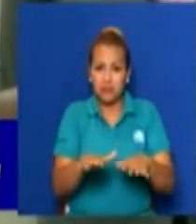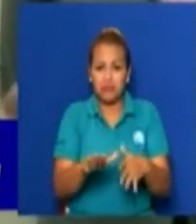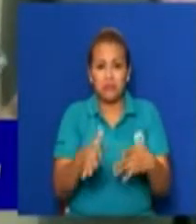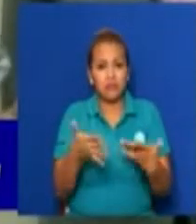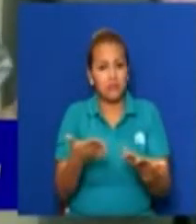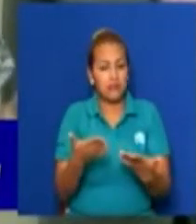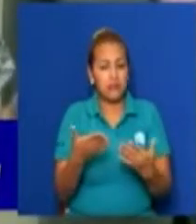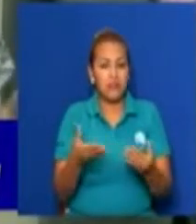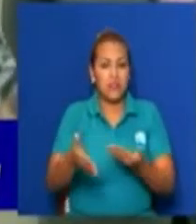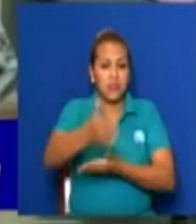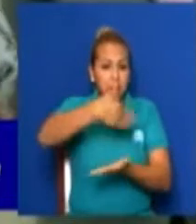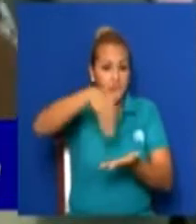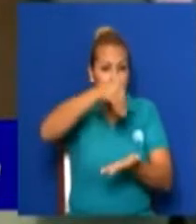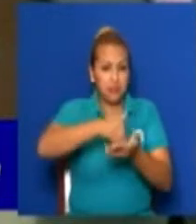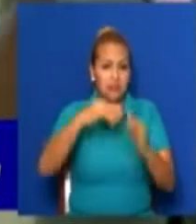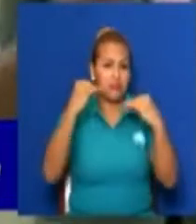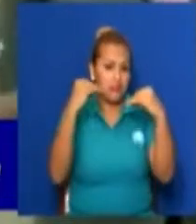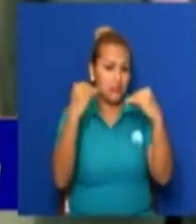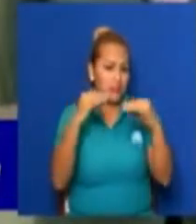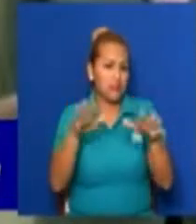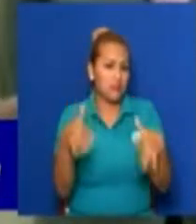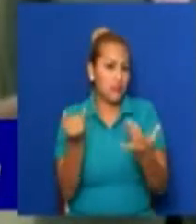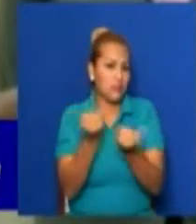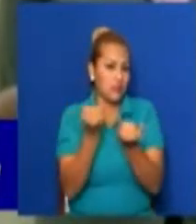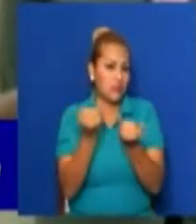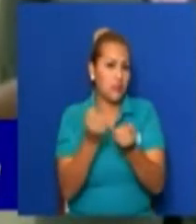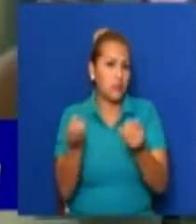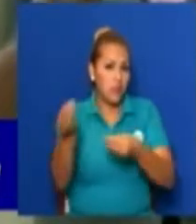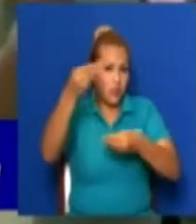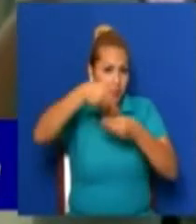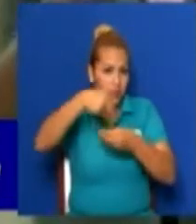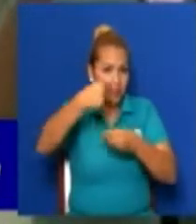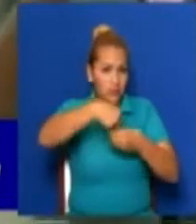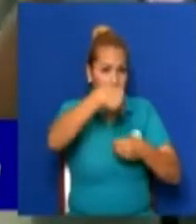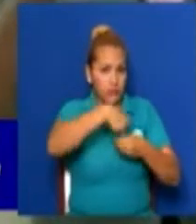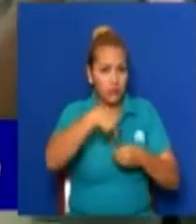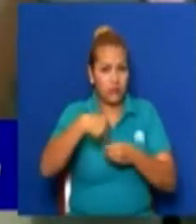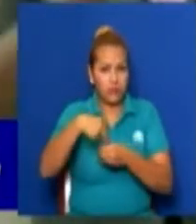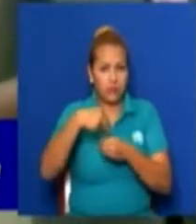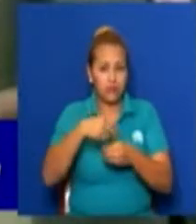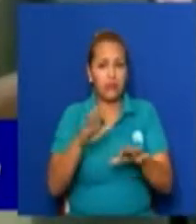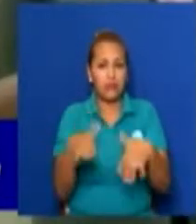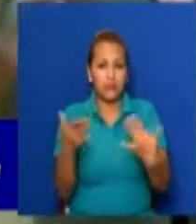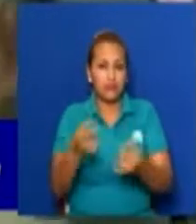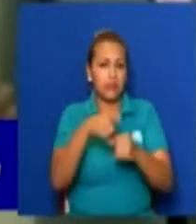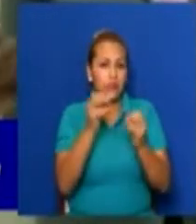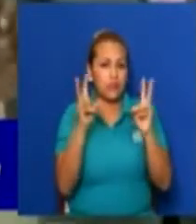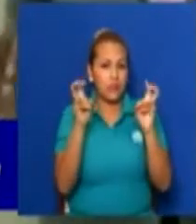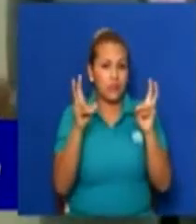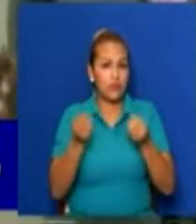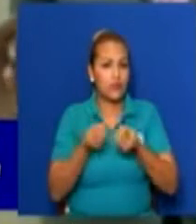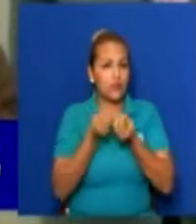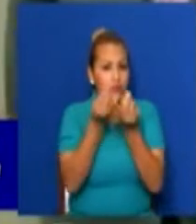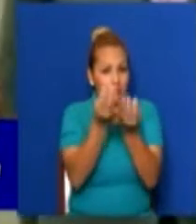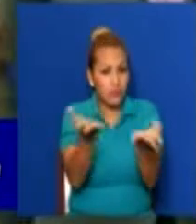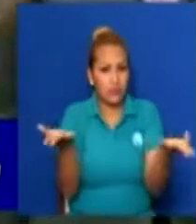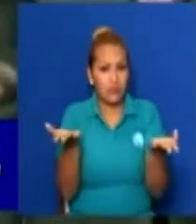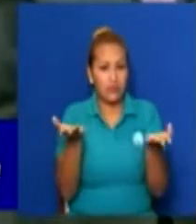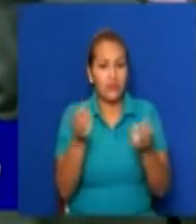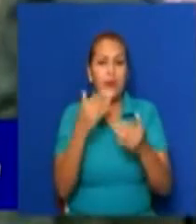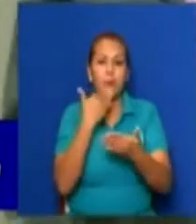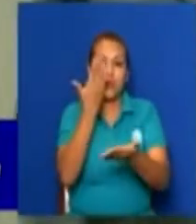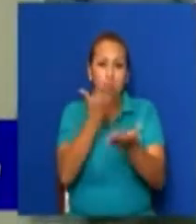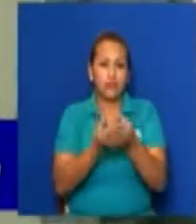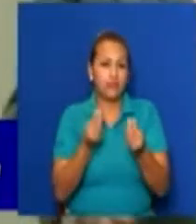de los centros educativos, se están incorporando en este mercado laboral. Entonces es un tema que se tiene que estar divulgando y que se tiene que estar sensibilizando.